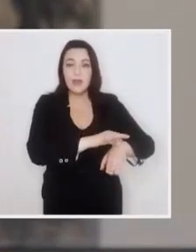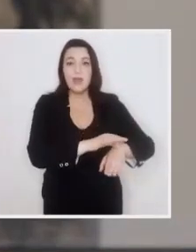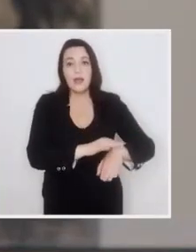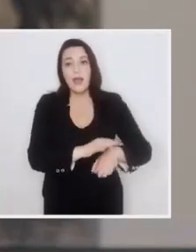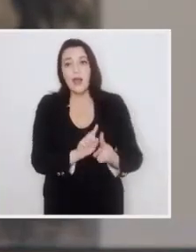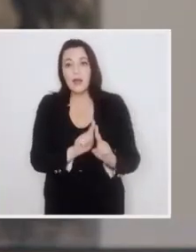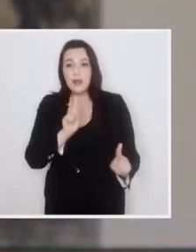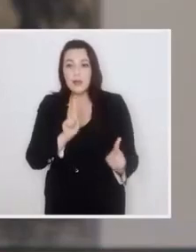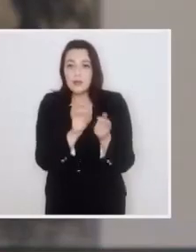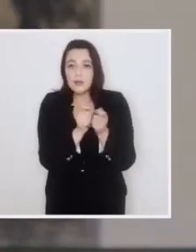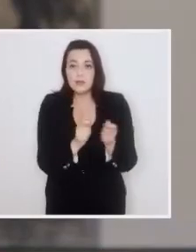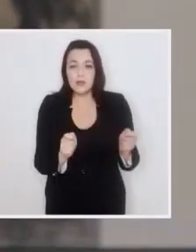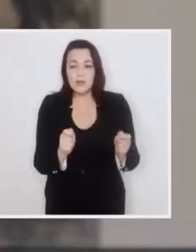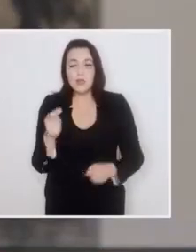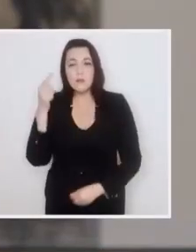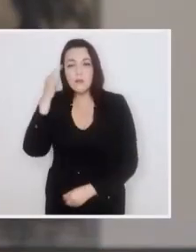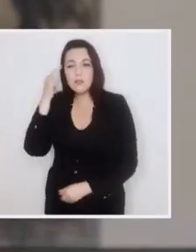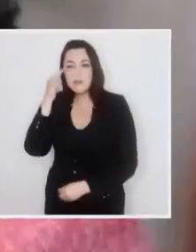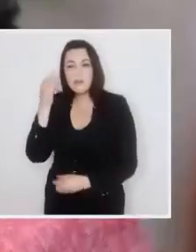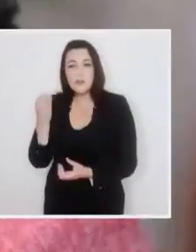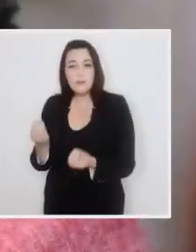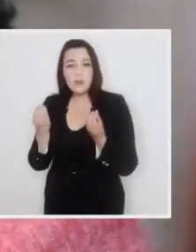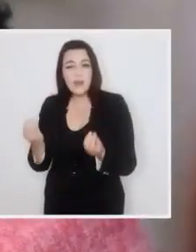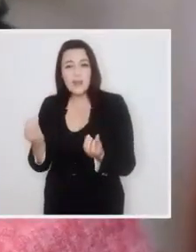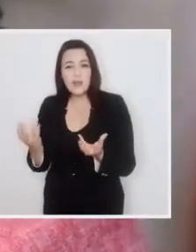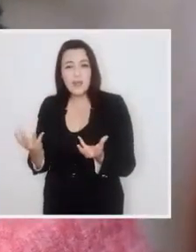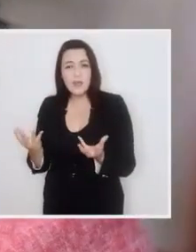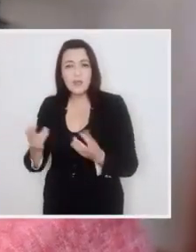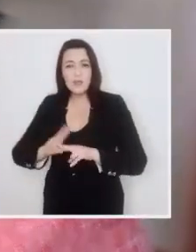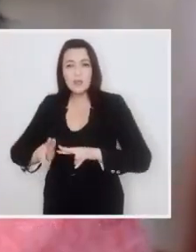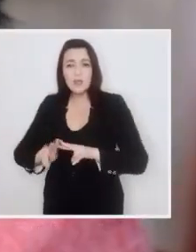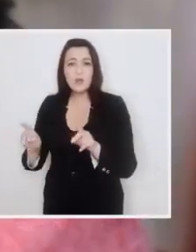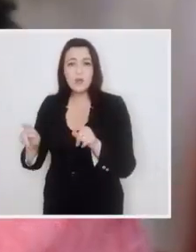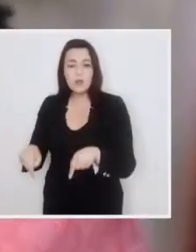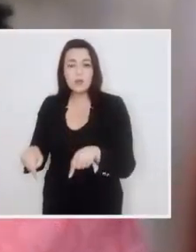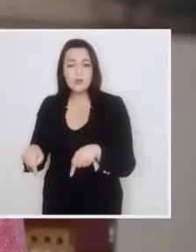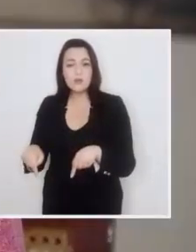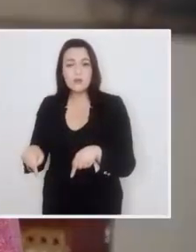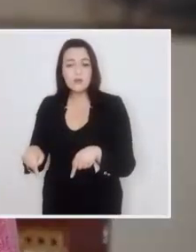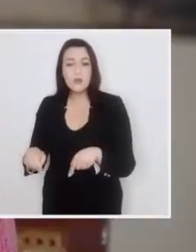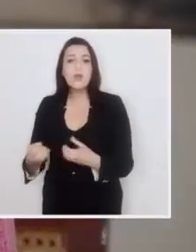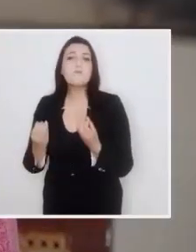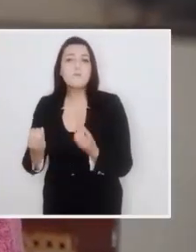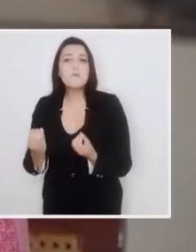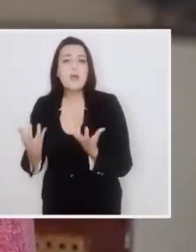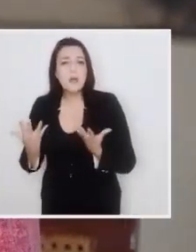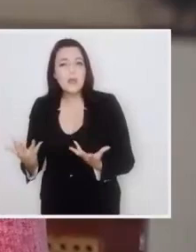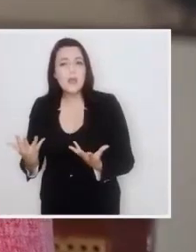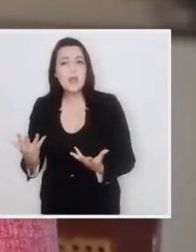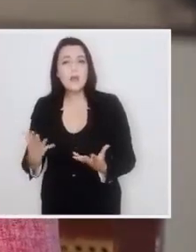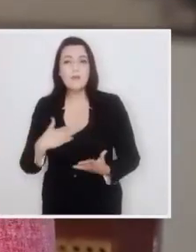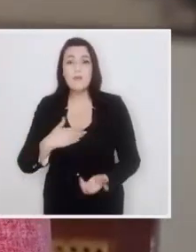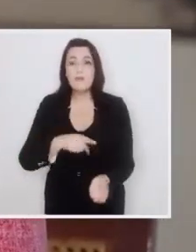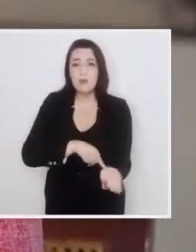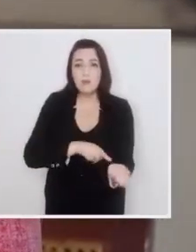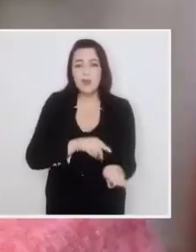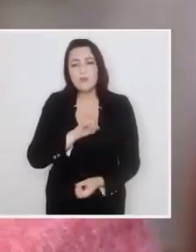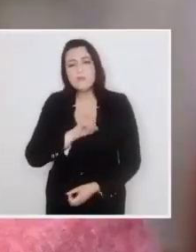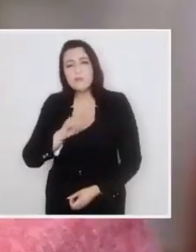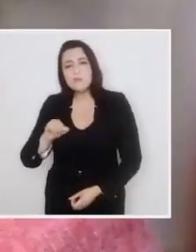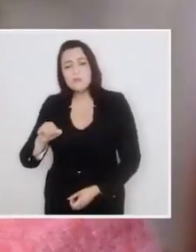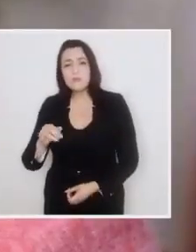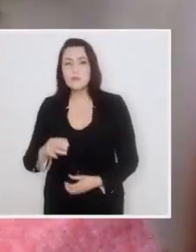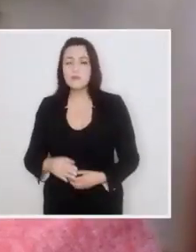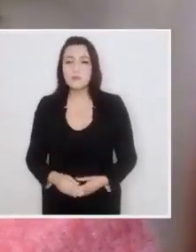campaña, fue imposible no preguntarme, ¿para qué estoy haciendo esto? ¿Para qué estoy postergando a